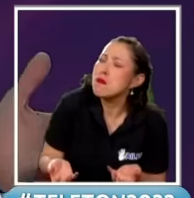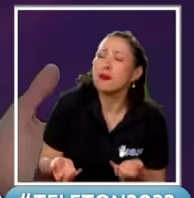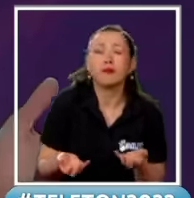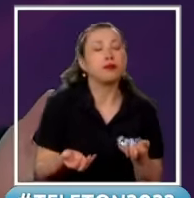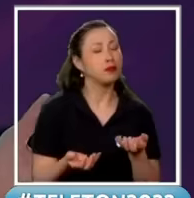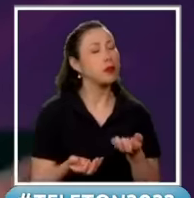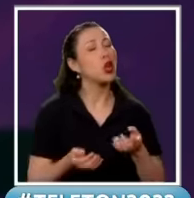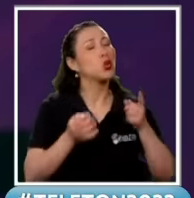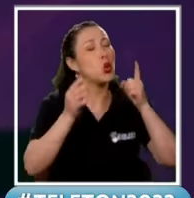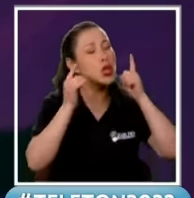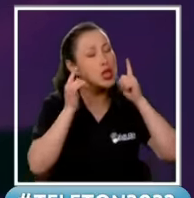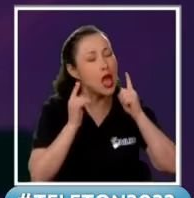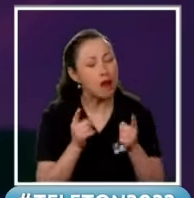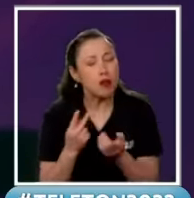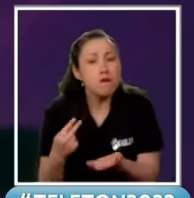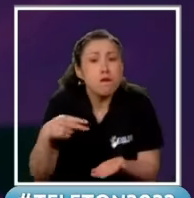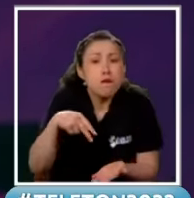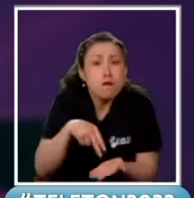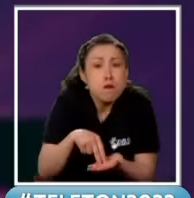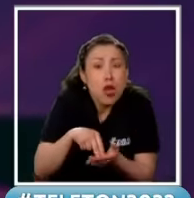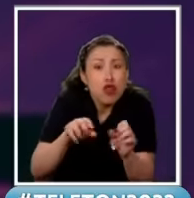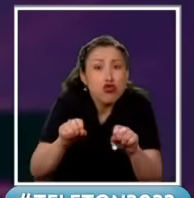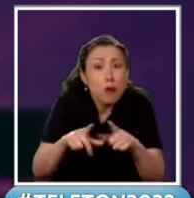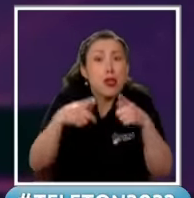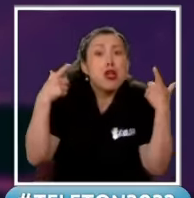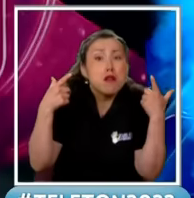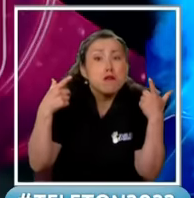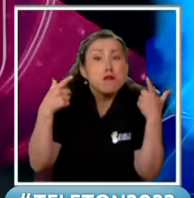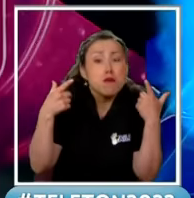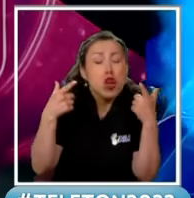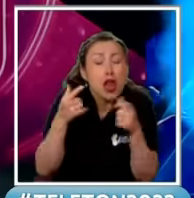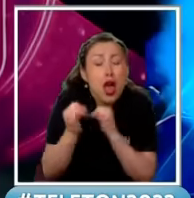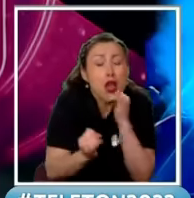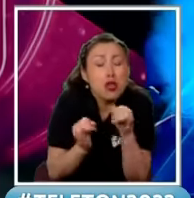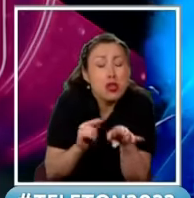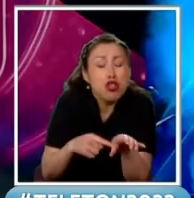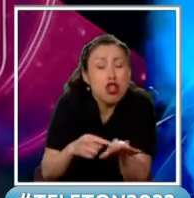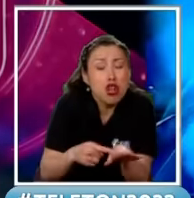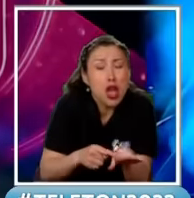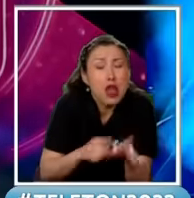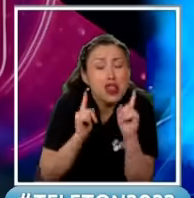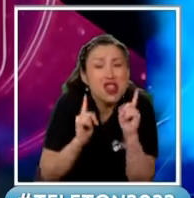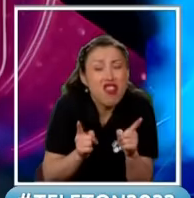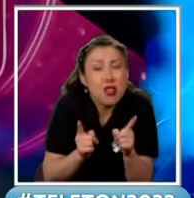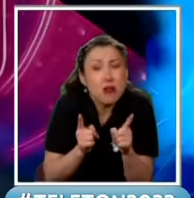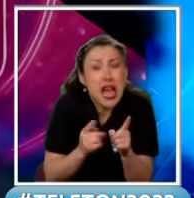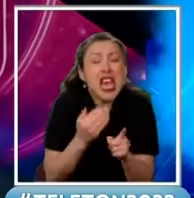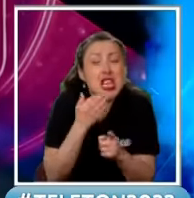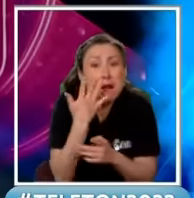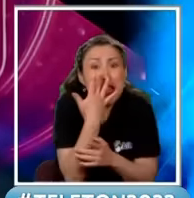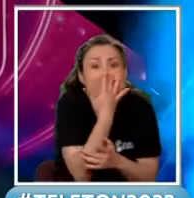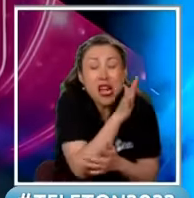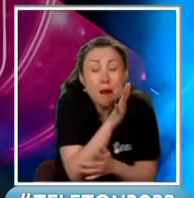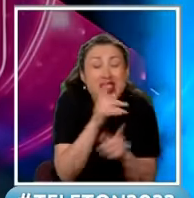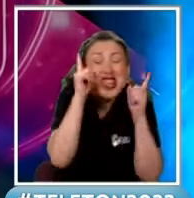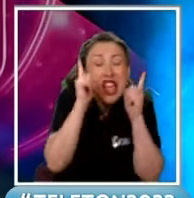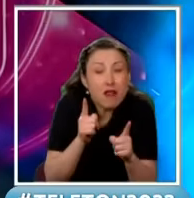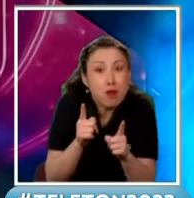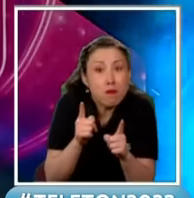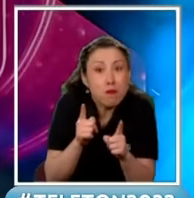Tienes que ir a sorprender al público con la inteligencia artificial. IA Stefan Kramer.